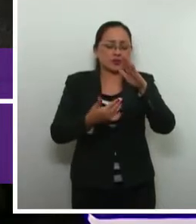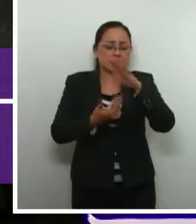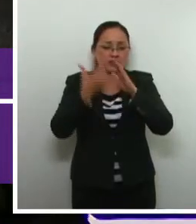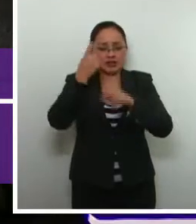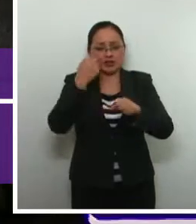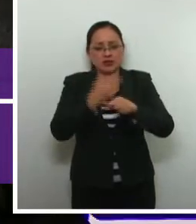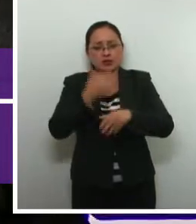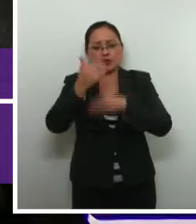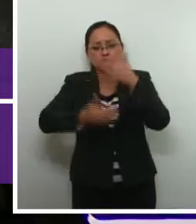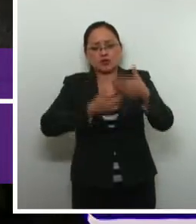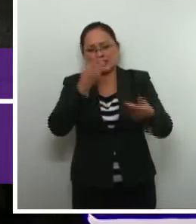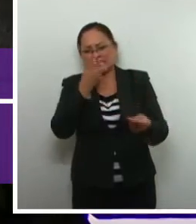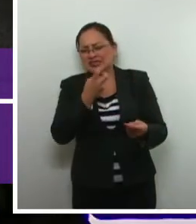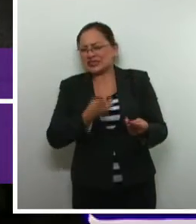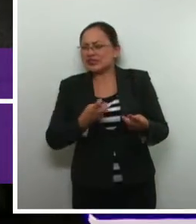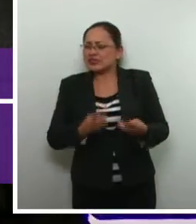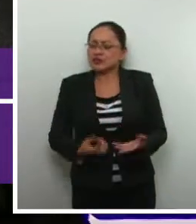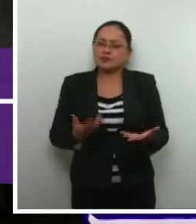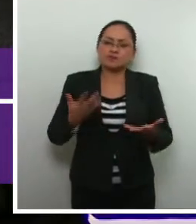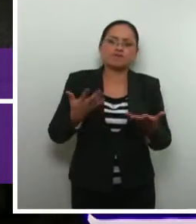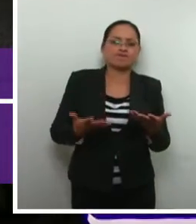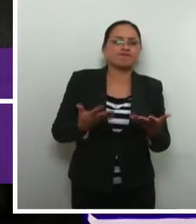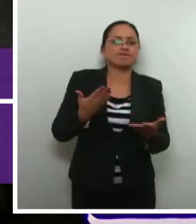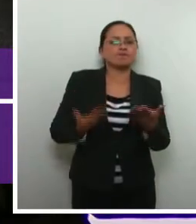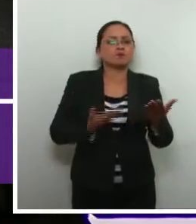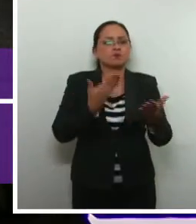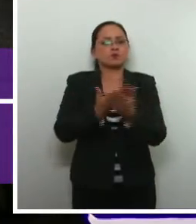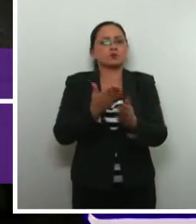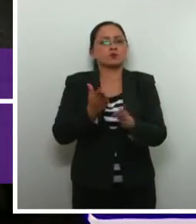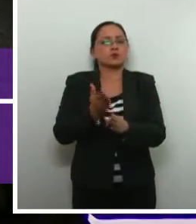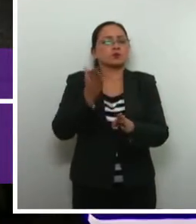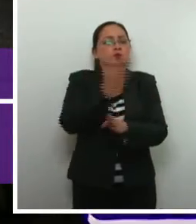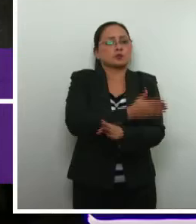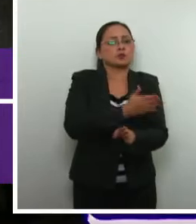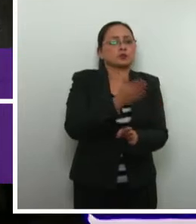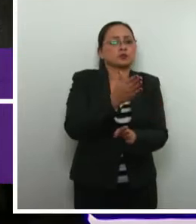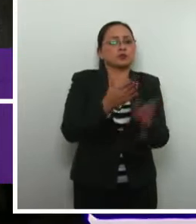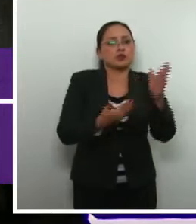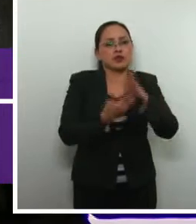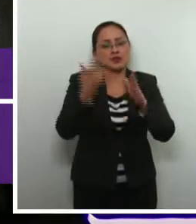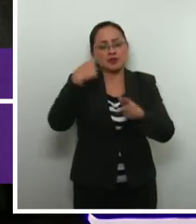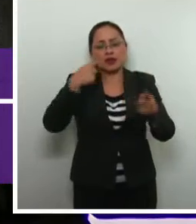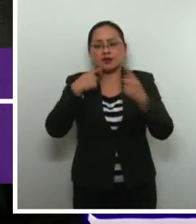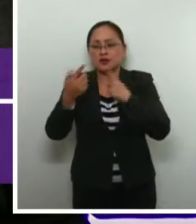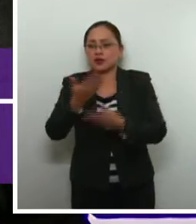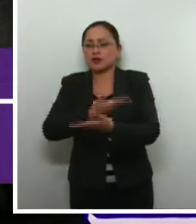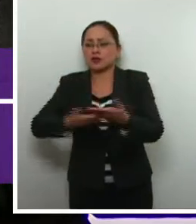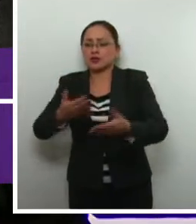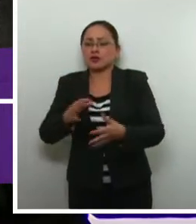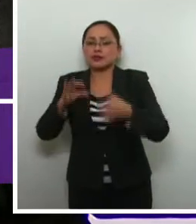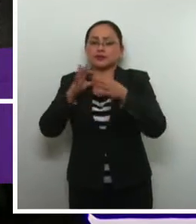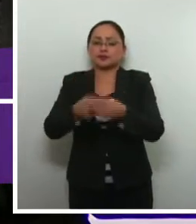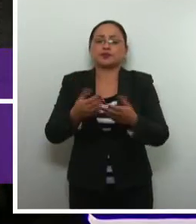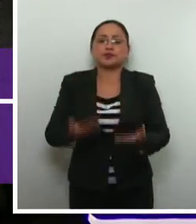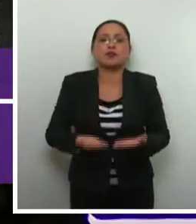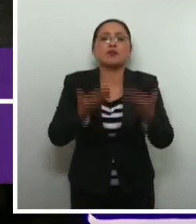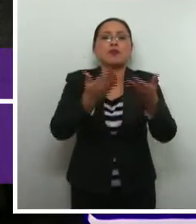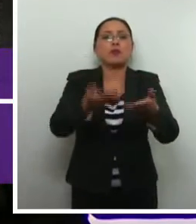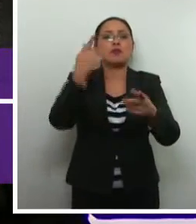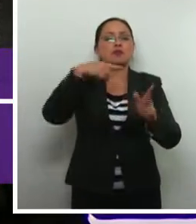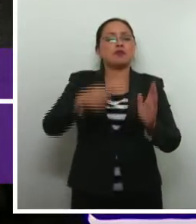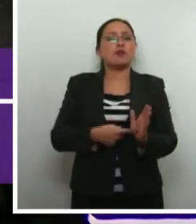un procedimiento que fue propuesto desde la mesa de consulta y sometido a